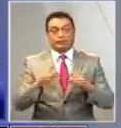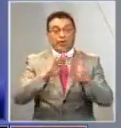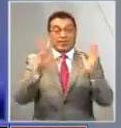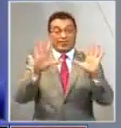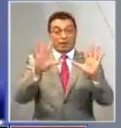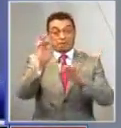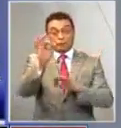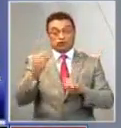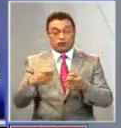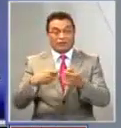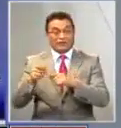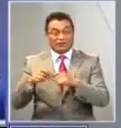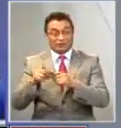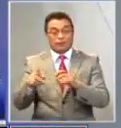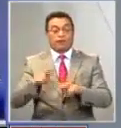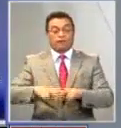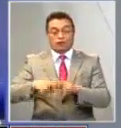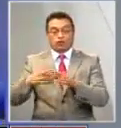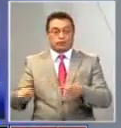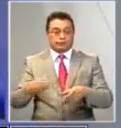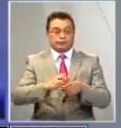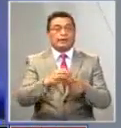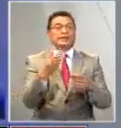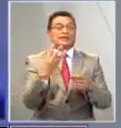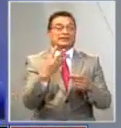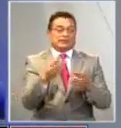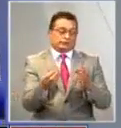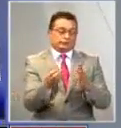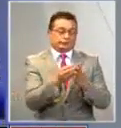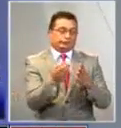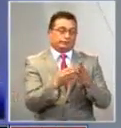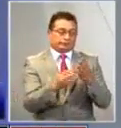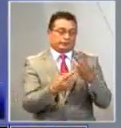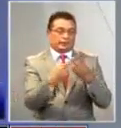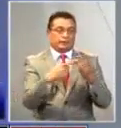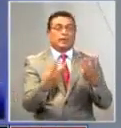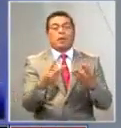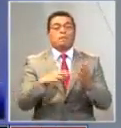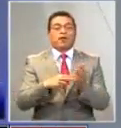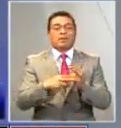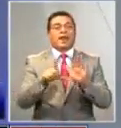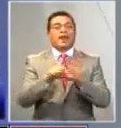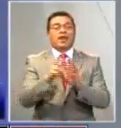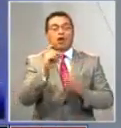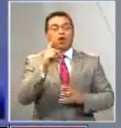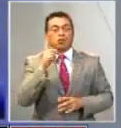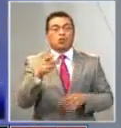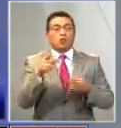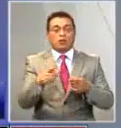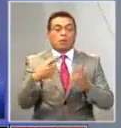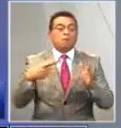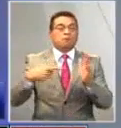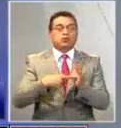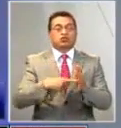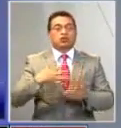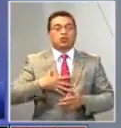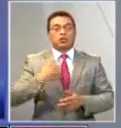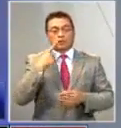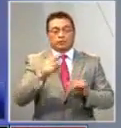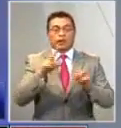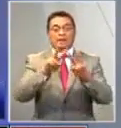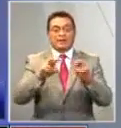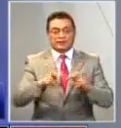estos fondos y finalmente sirve para estos tres conceptos. ¿Cuál es el problema en la ley y por qué uno de los puntos que nosotros queremos tocar en la Comisión